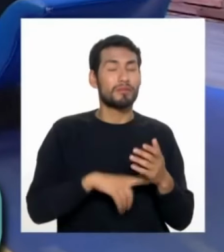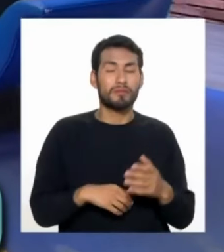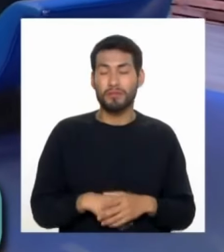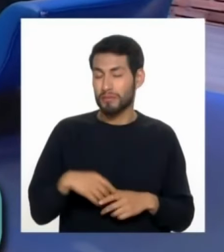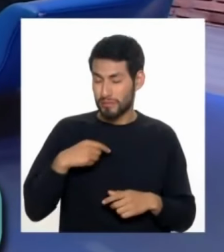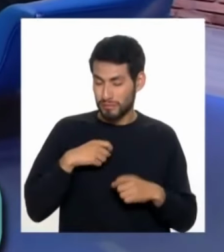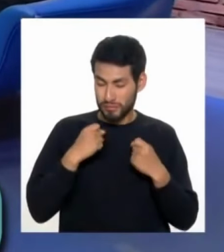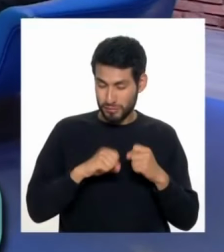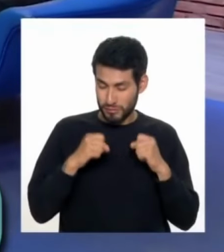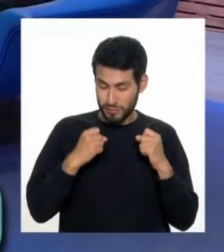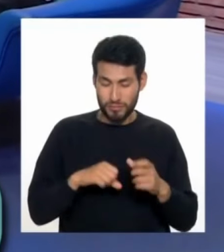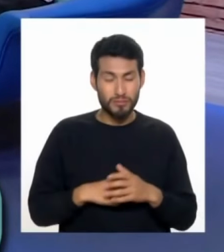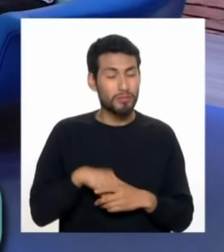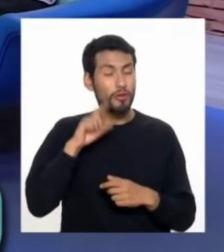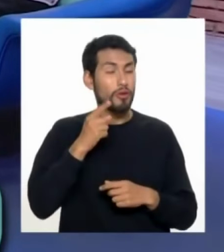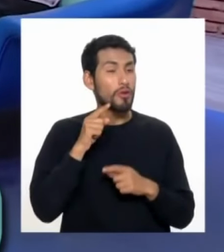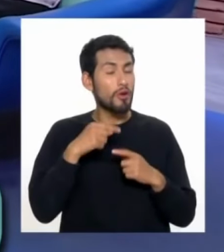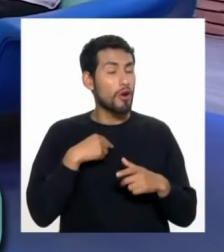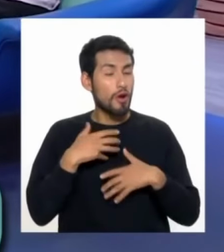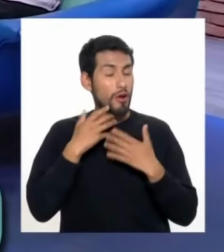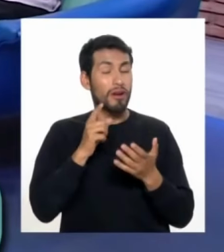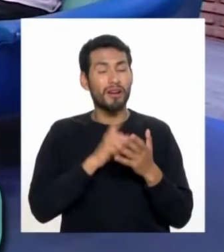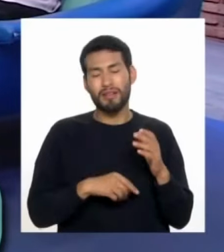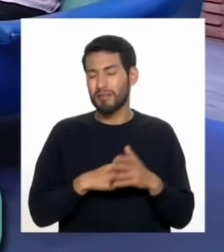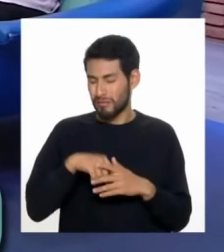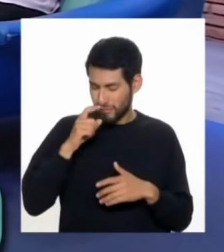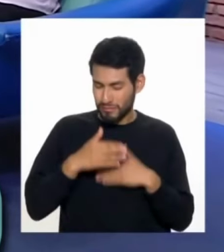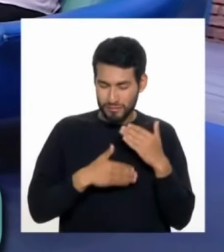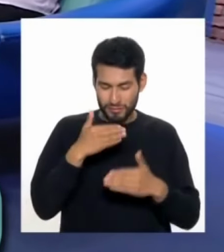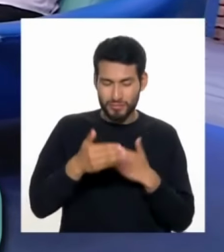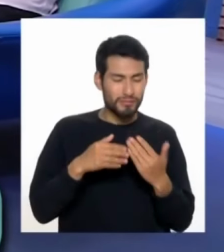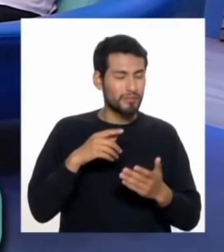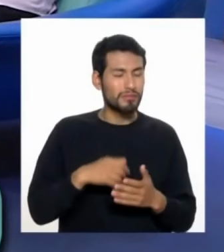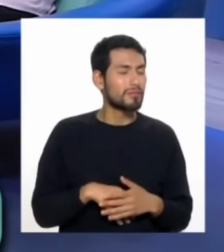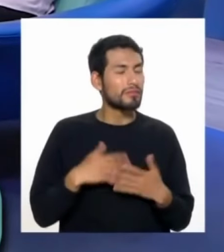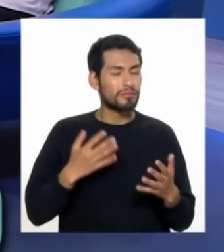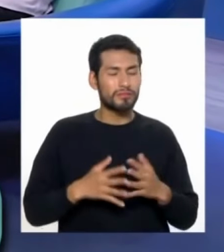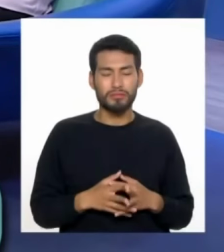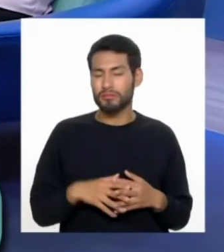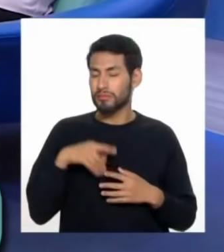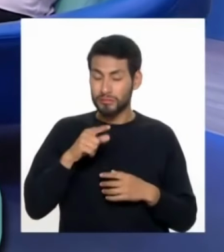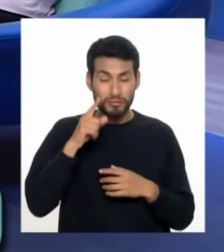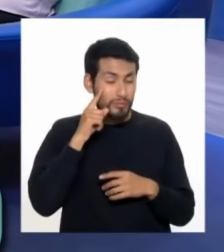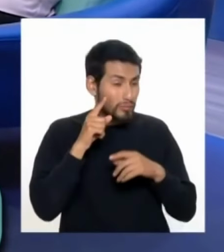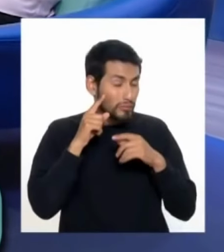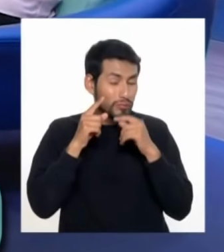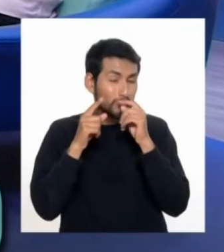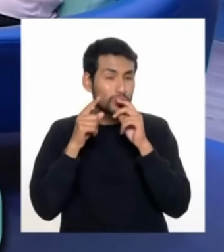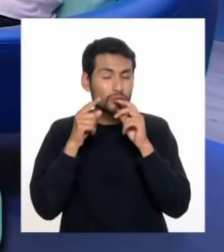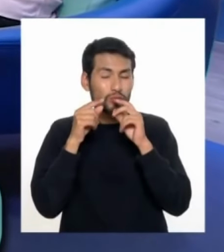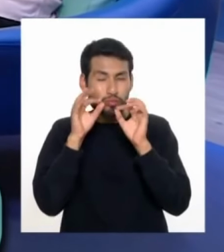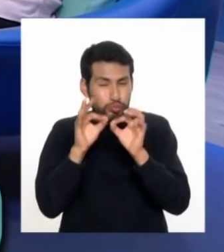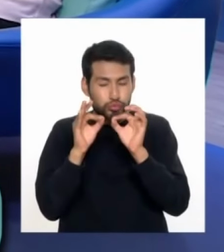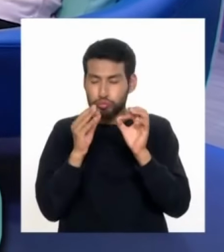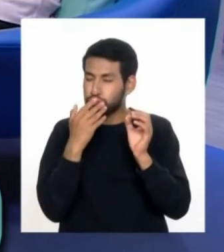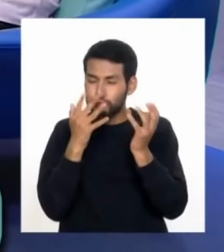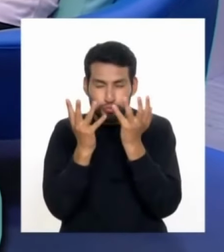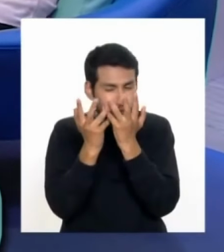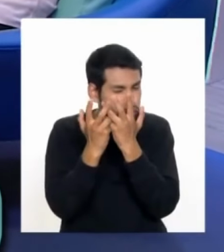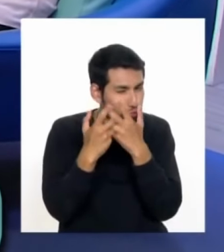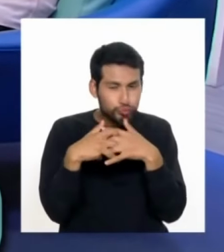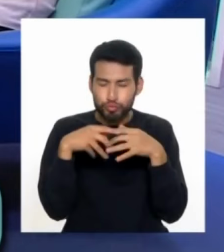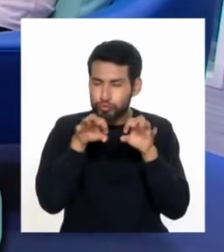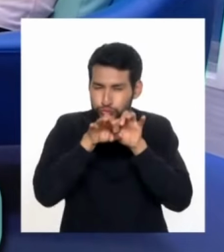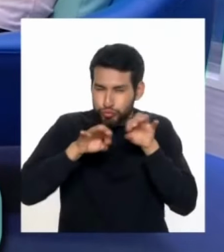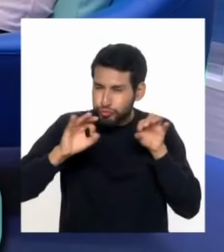temas específicos. En primera conclusión que hemos tenido es que hay que avanzar en lo que es la utilización, por ejemplo, de la red dorsal de fibra óptica, la red